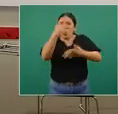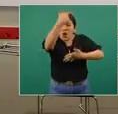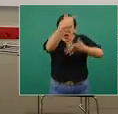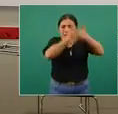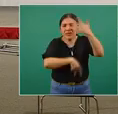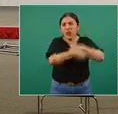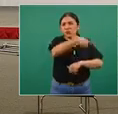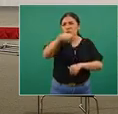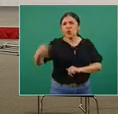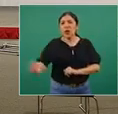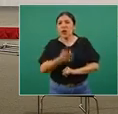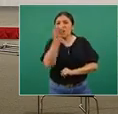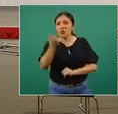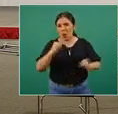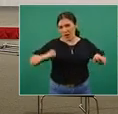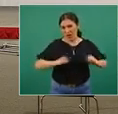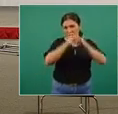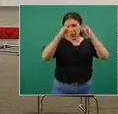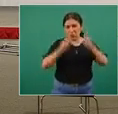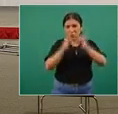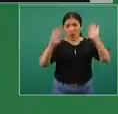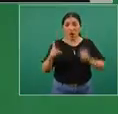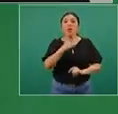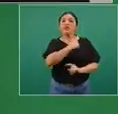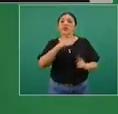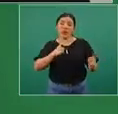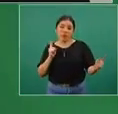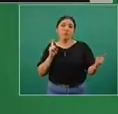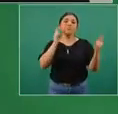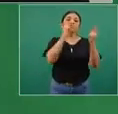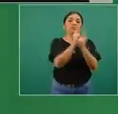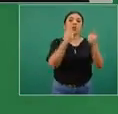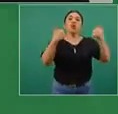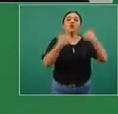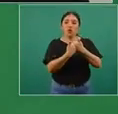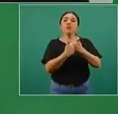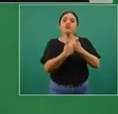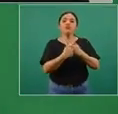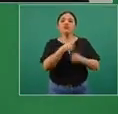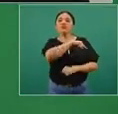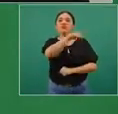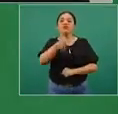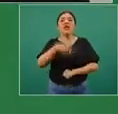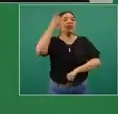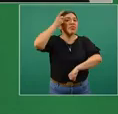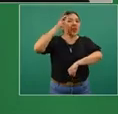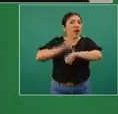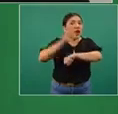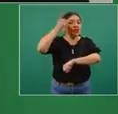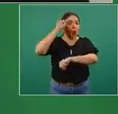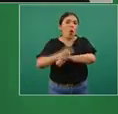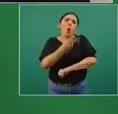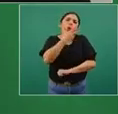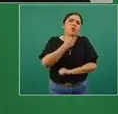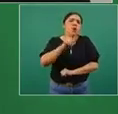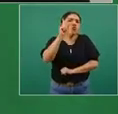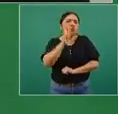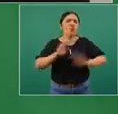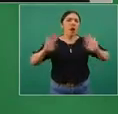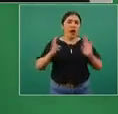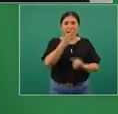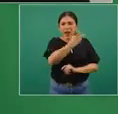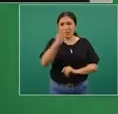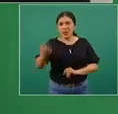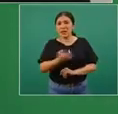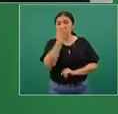su institución educativa, se acerquen obviamente con los directores, con las directoras de